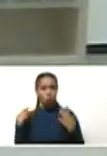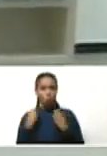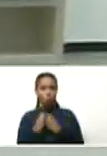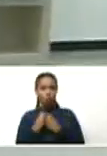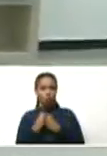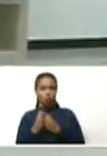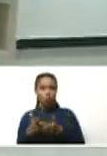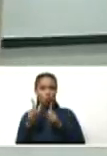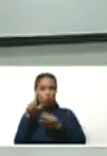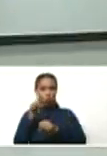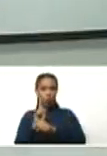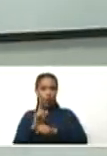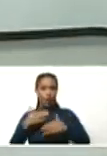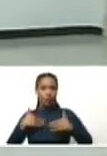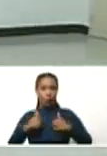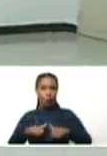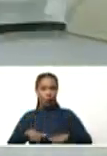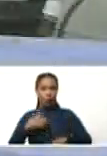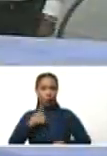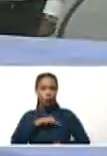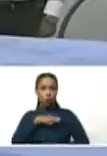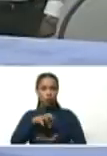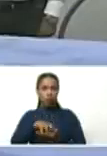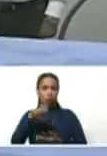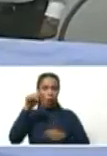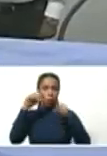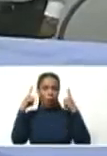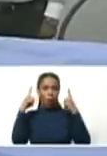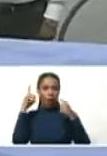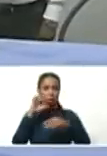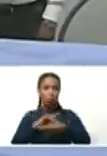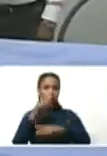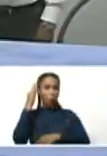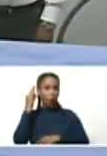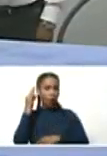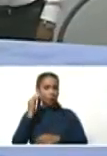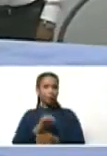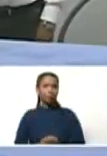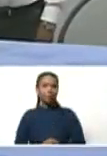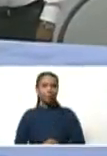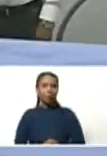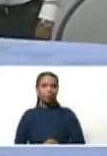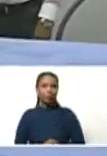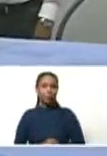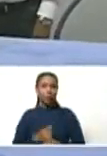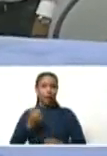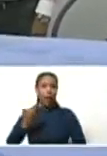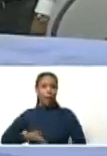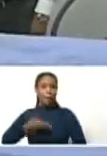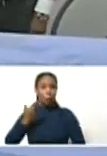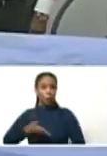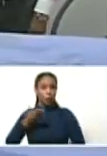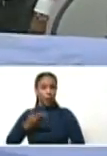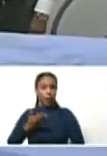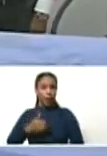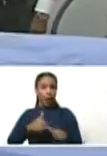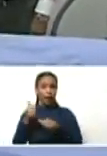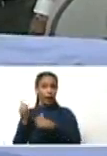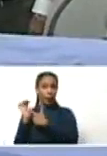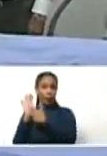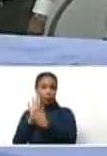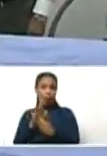la Autoridad Única de Salud de nuestro estado, La Guaira, la doctora Nelare Bermúdez, que es importante, presidente, que ella nos